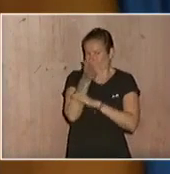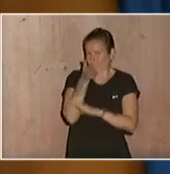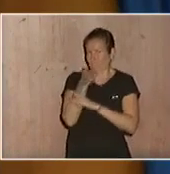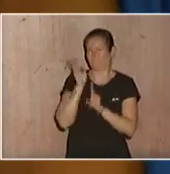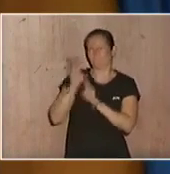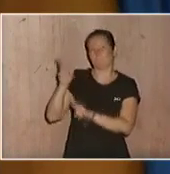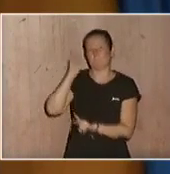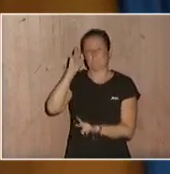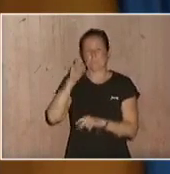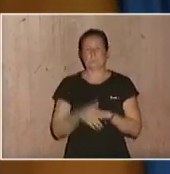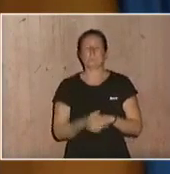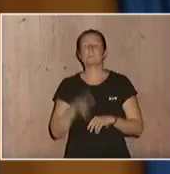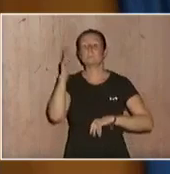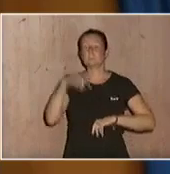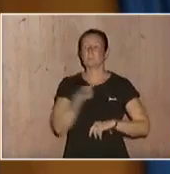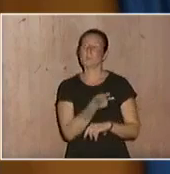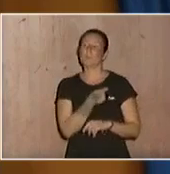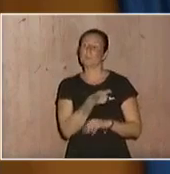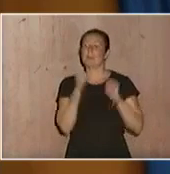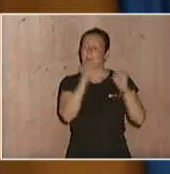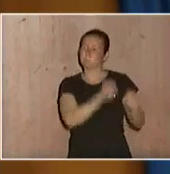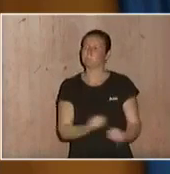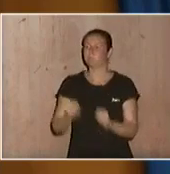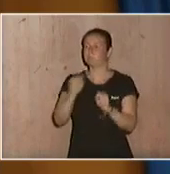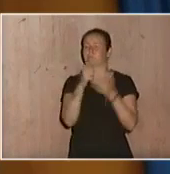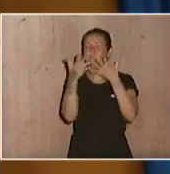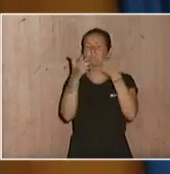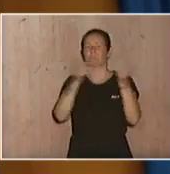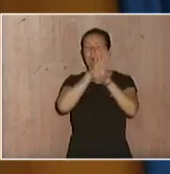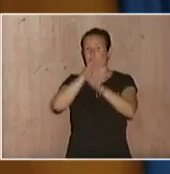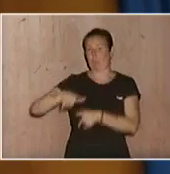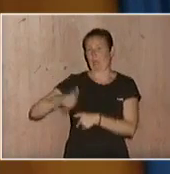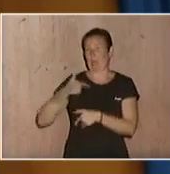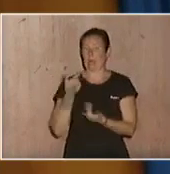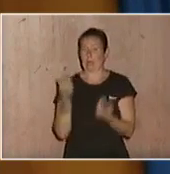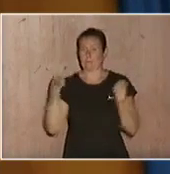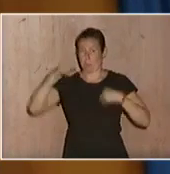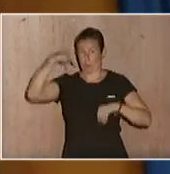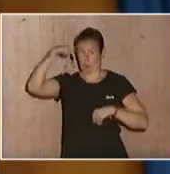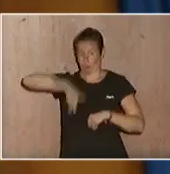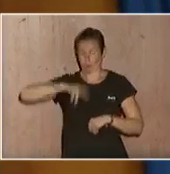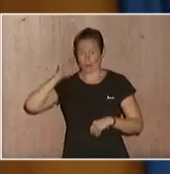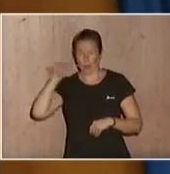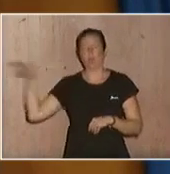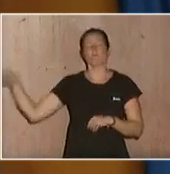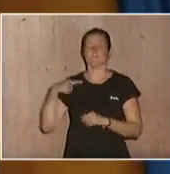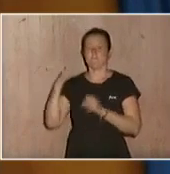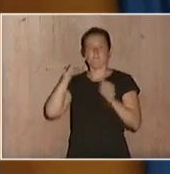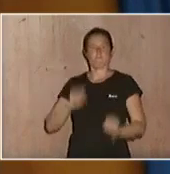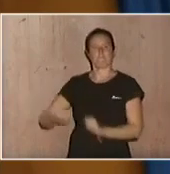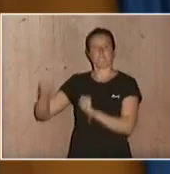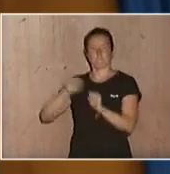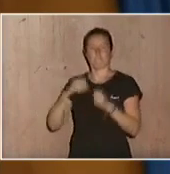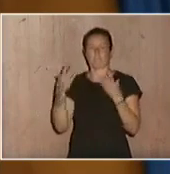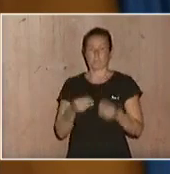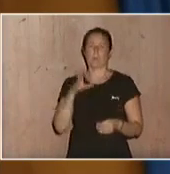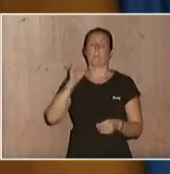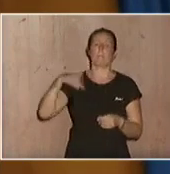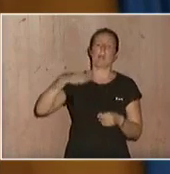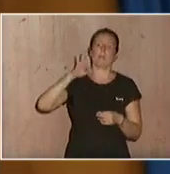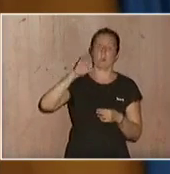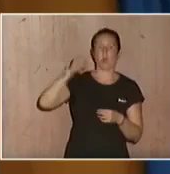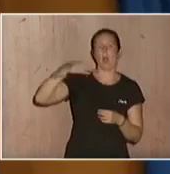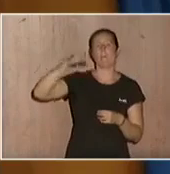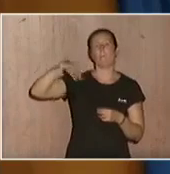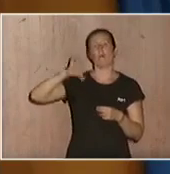los comités de defensa de tesis de muchos de nosotros que nos doctoramos en Alicante, incluidos Pablo Amorós y